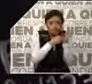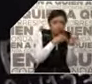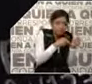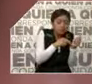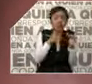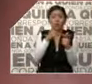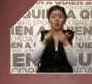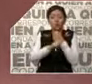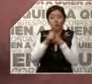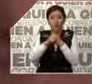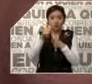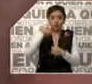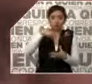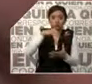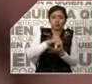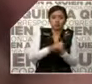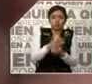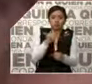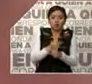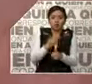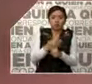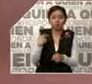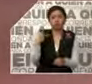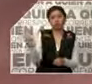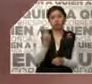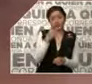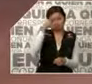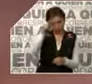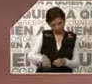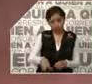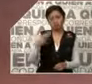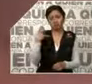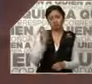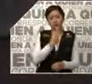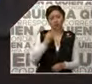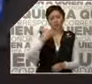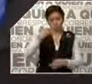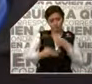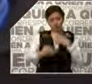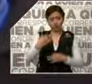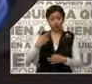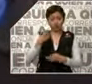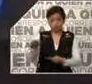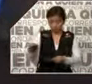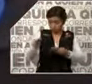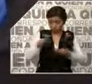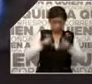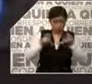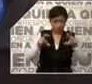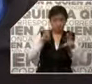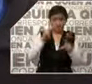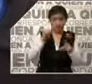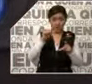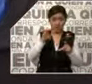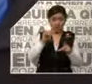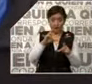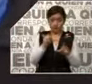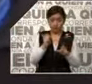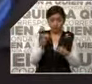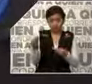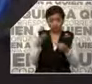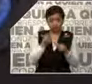poniendo en aprietos al matrimonio que hoy busca se haga justicia. Sí, no, me entregó mis placas y me dijo que como no había